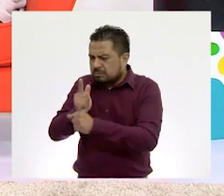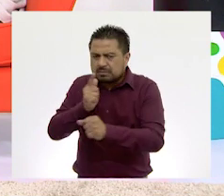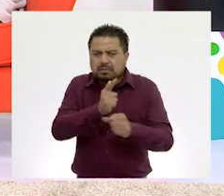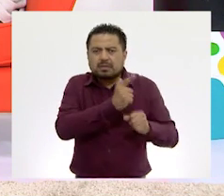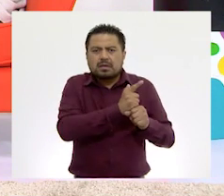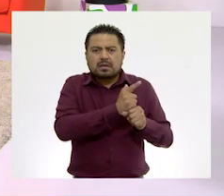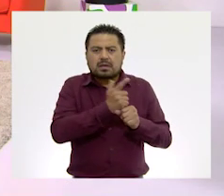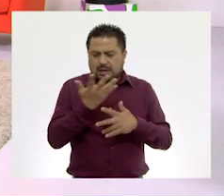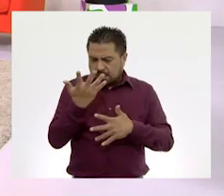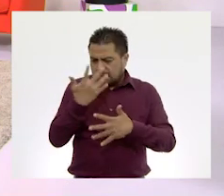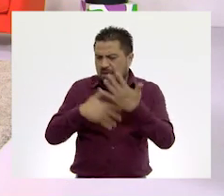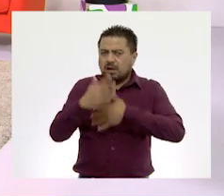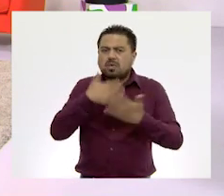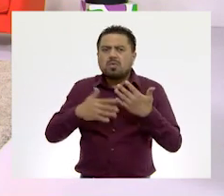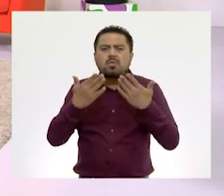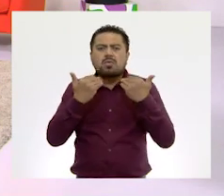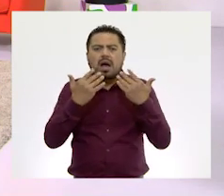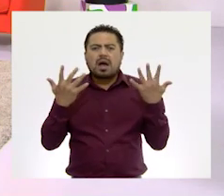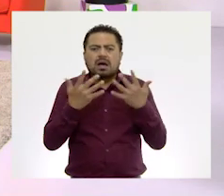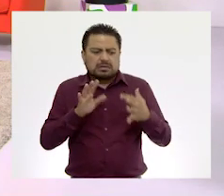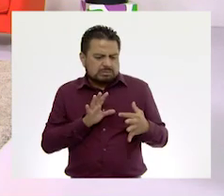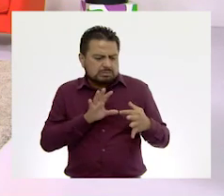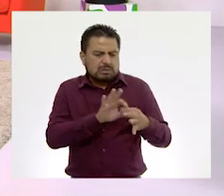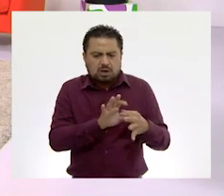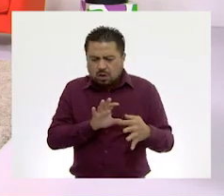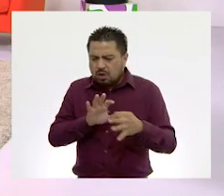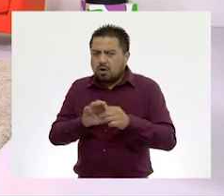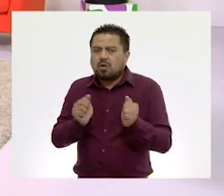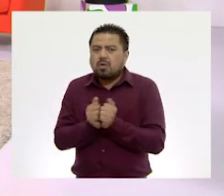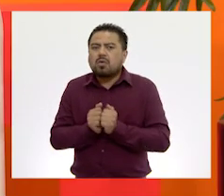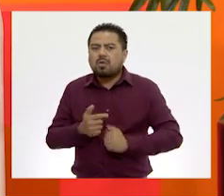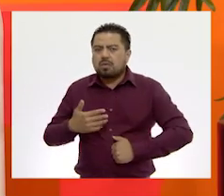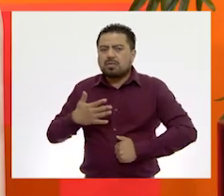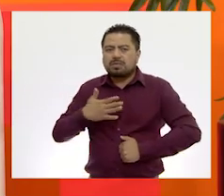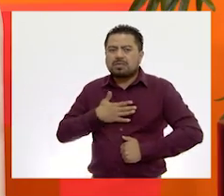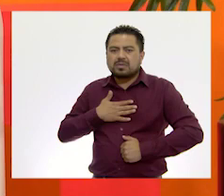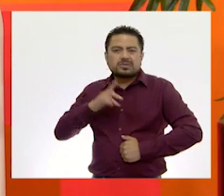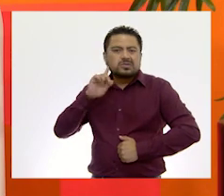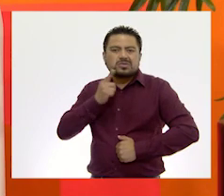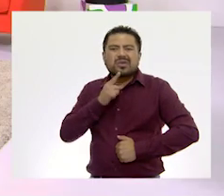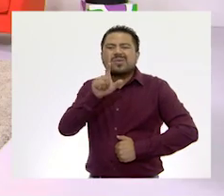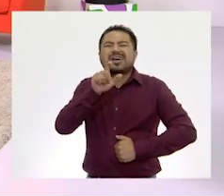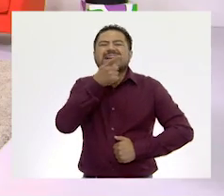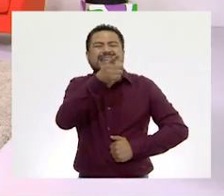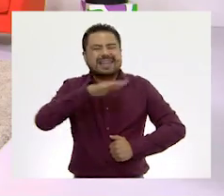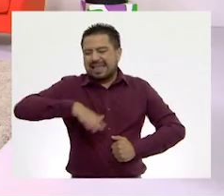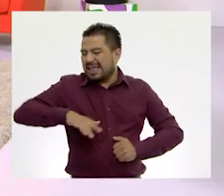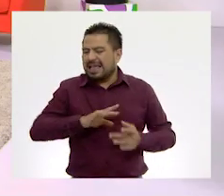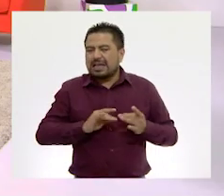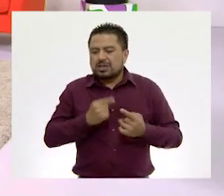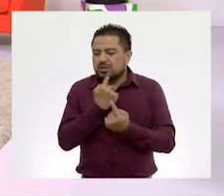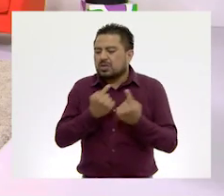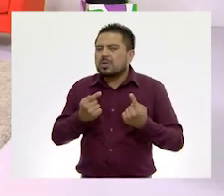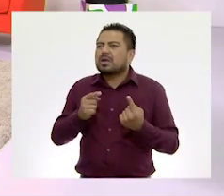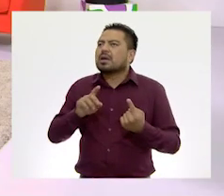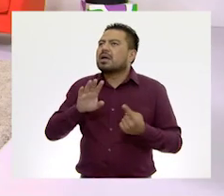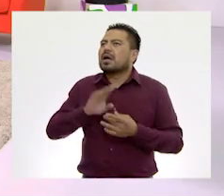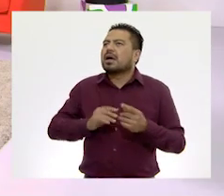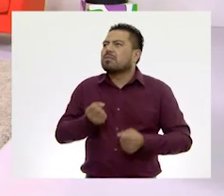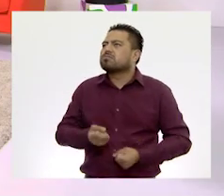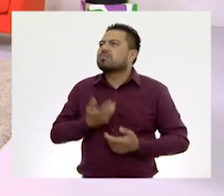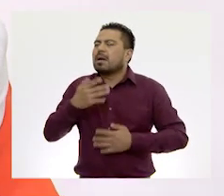descifrar una lengua que no hace ninguna correspondencia con la de él. Como tú decías, cuando el niño puede decir